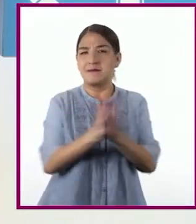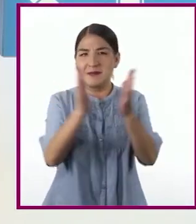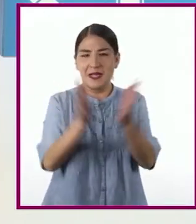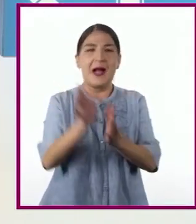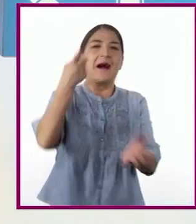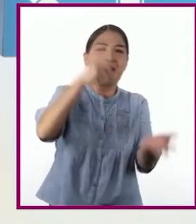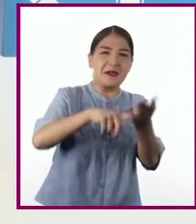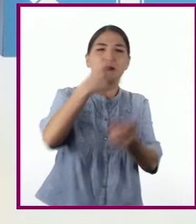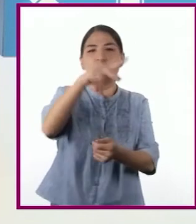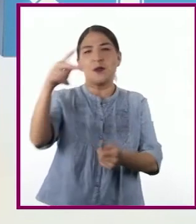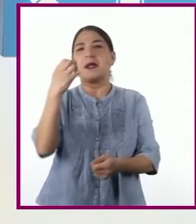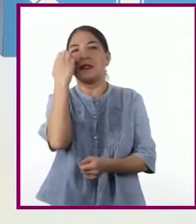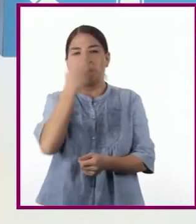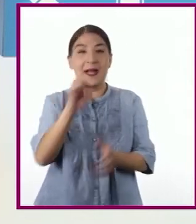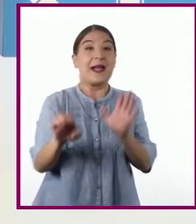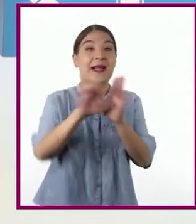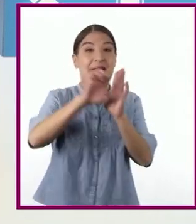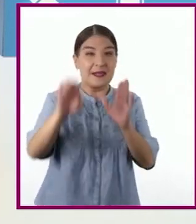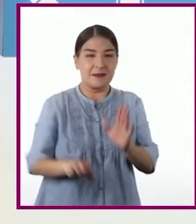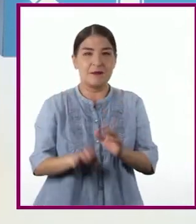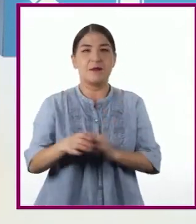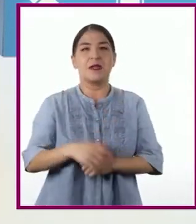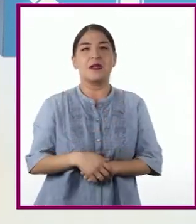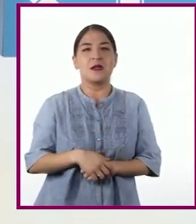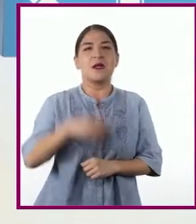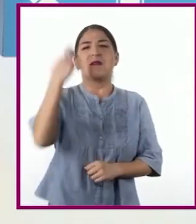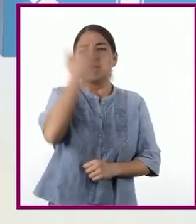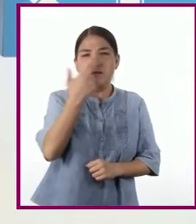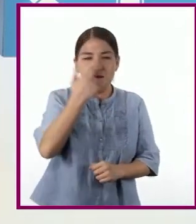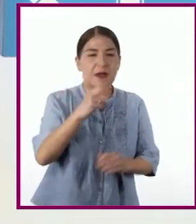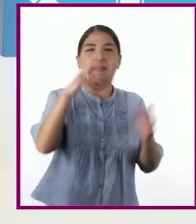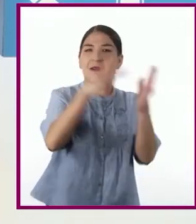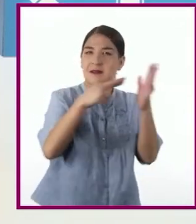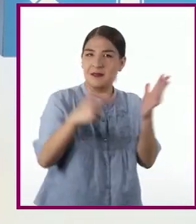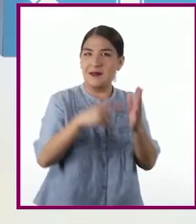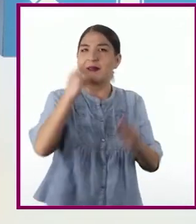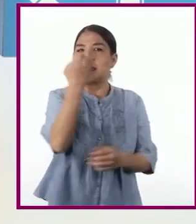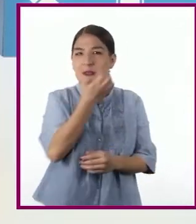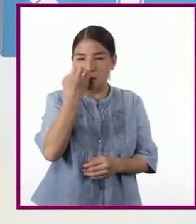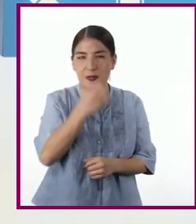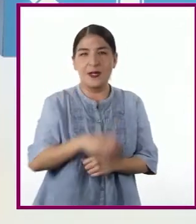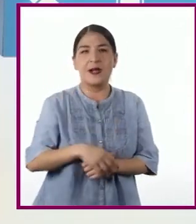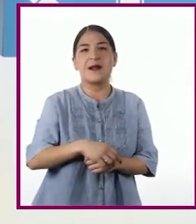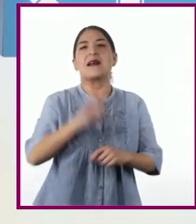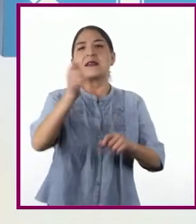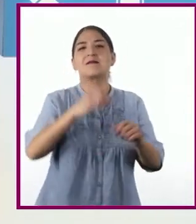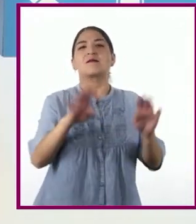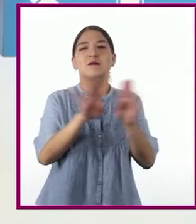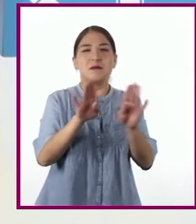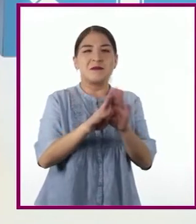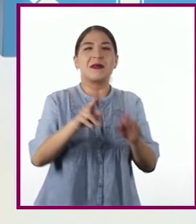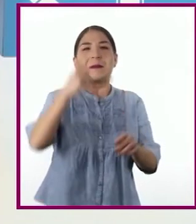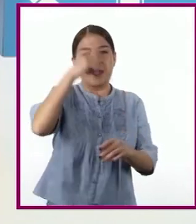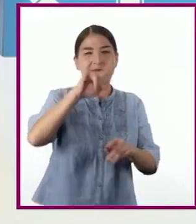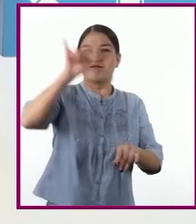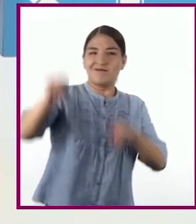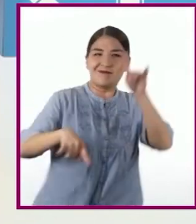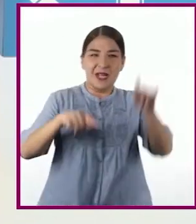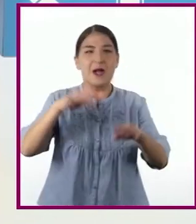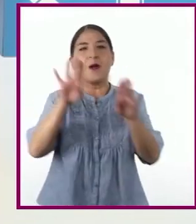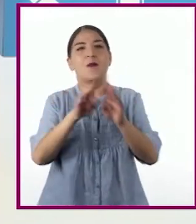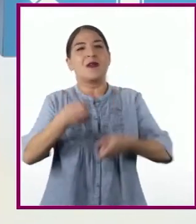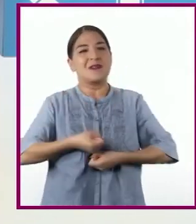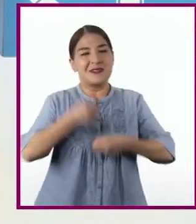entorno escolar. Por ejemplo, en la revisión del reglamento escolar, en campañas de concientización de